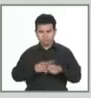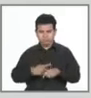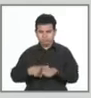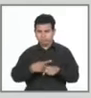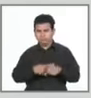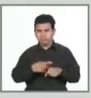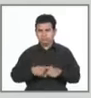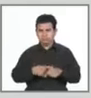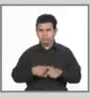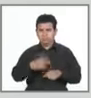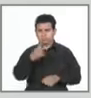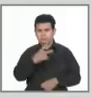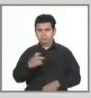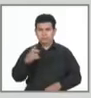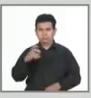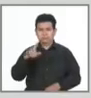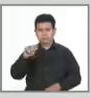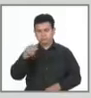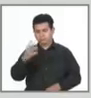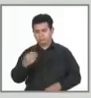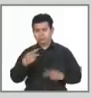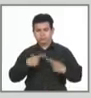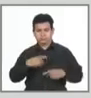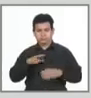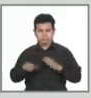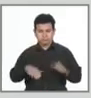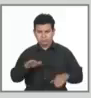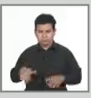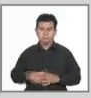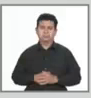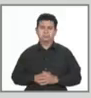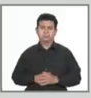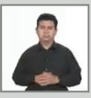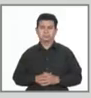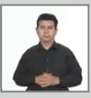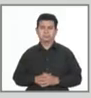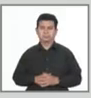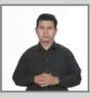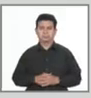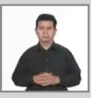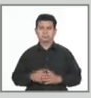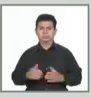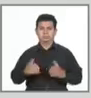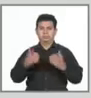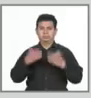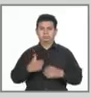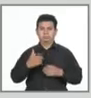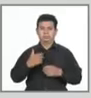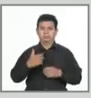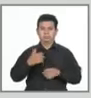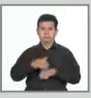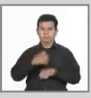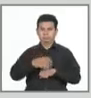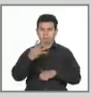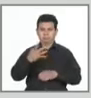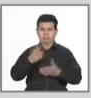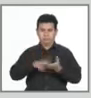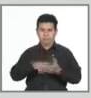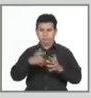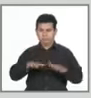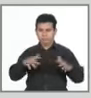y 279 defunciones registradas para la jurisdicción sanitaria número cuatro